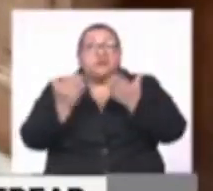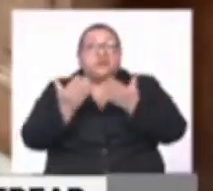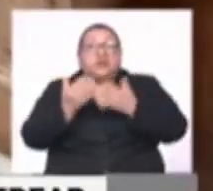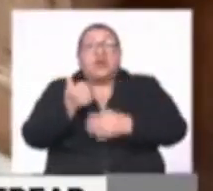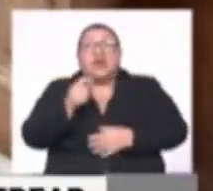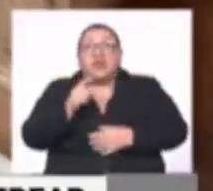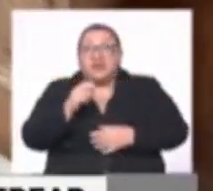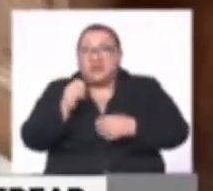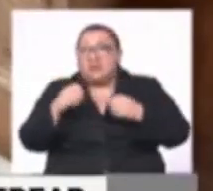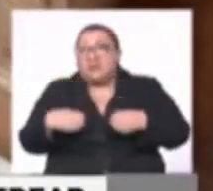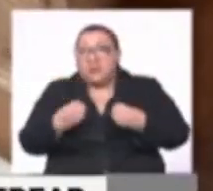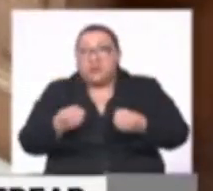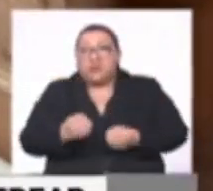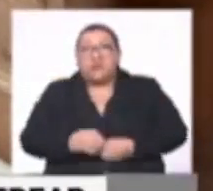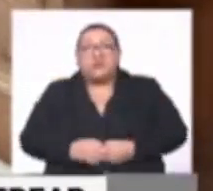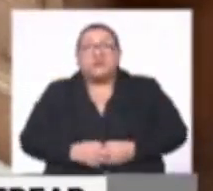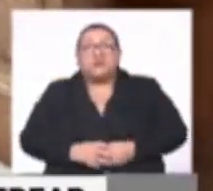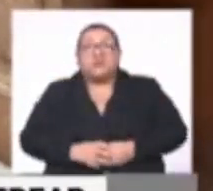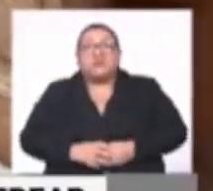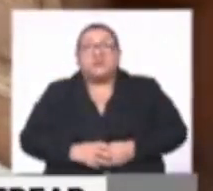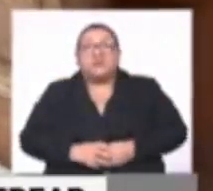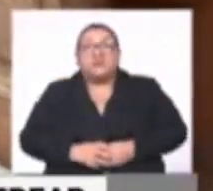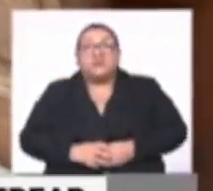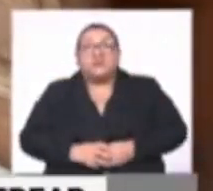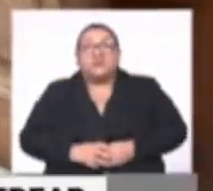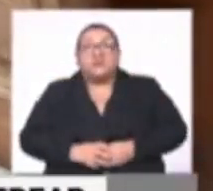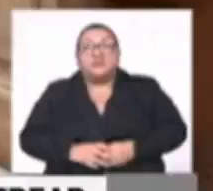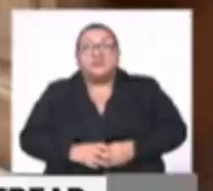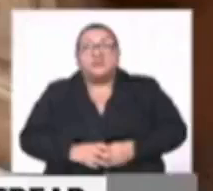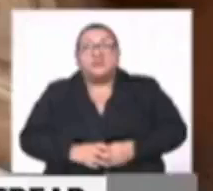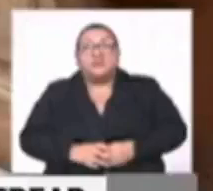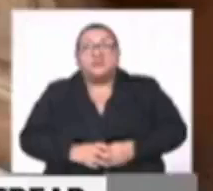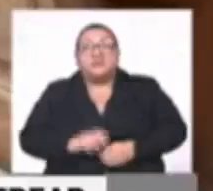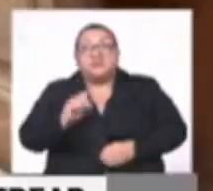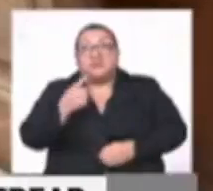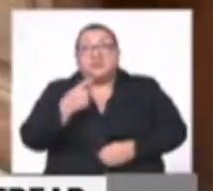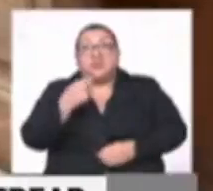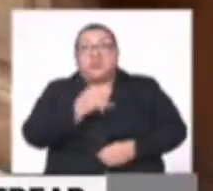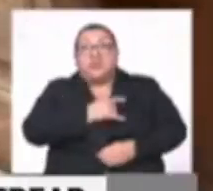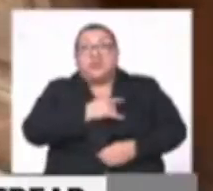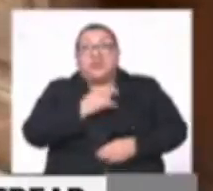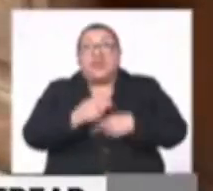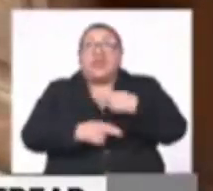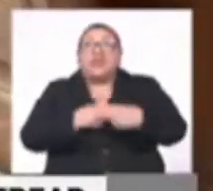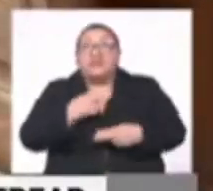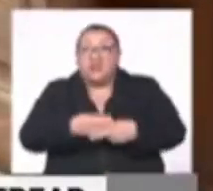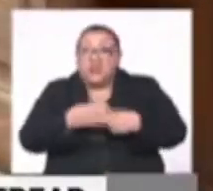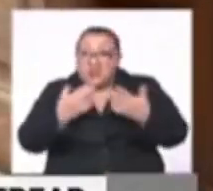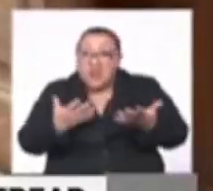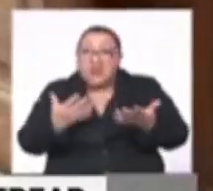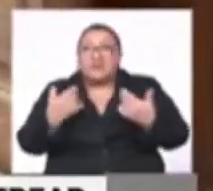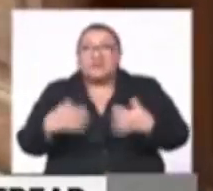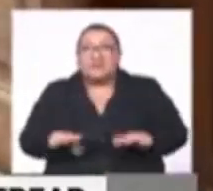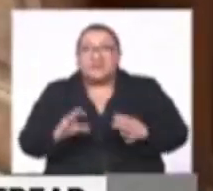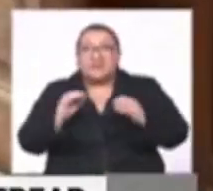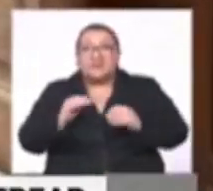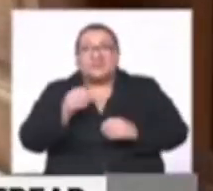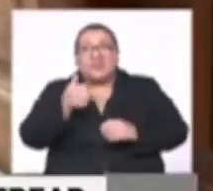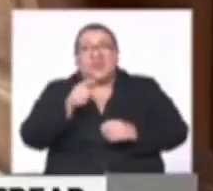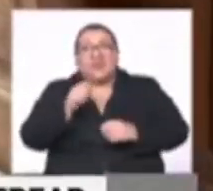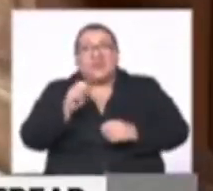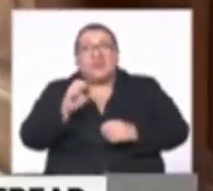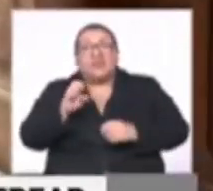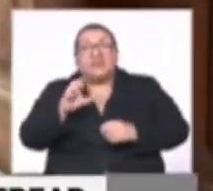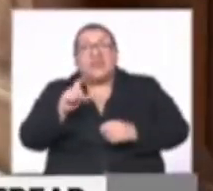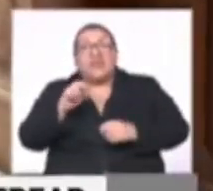Porque seríamos la primera universidad nacional de artes escénicas, de arte